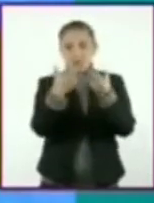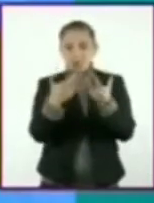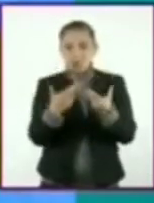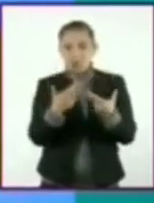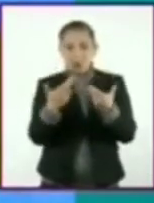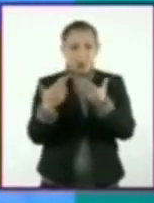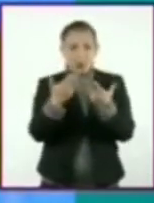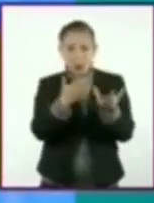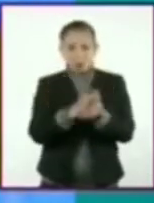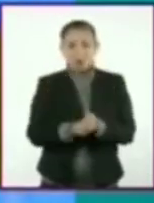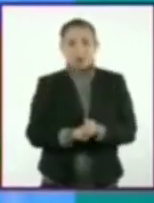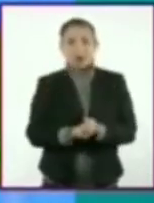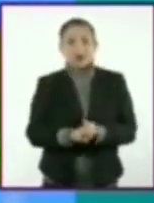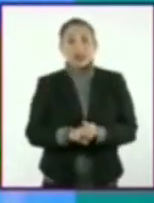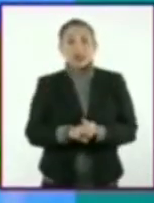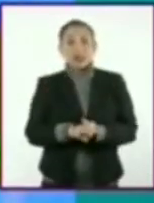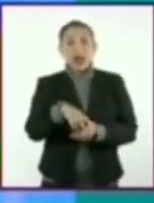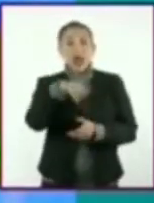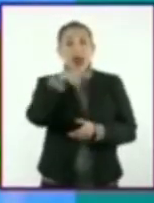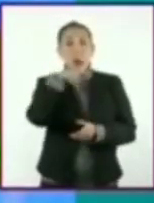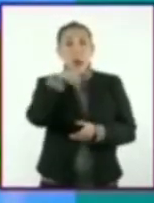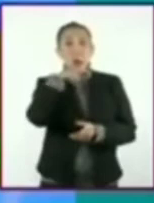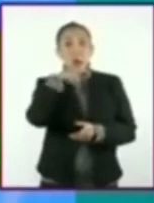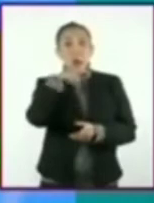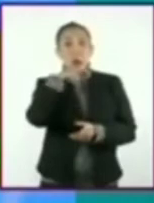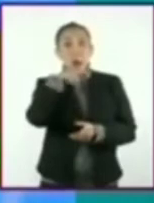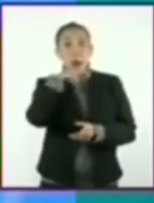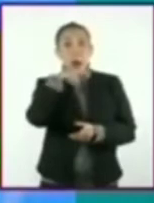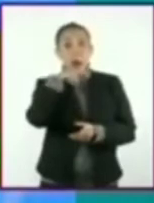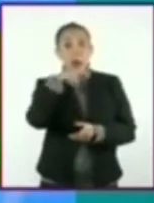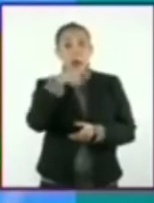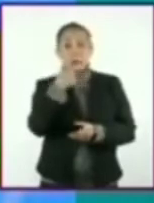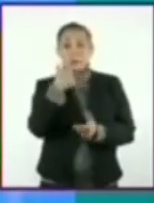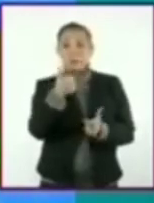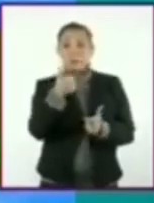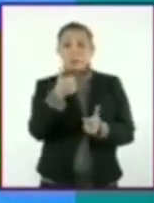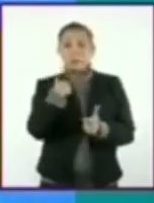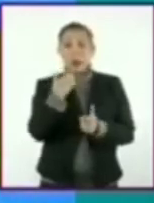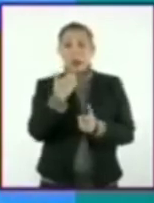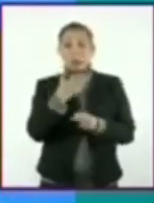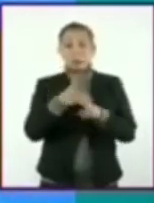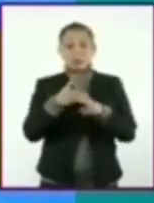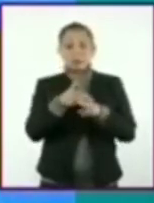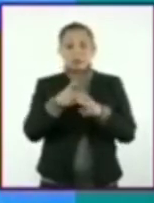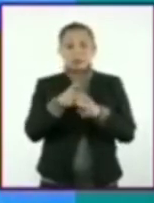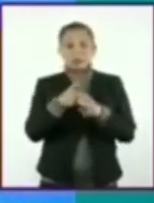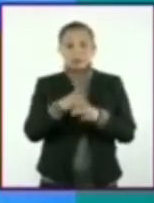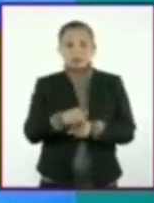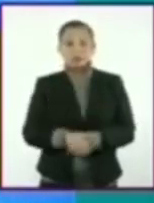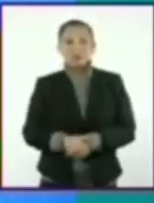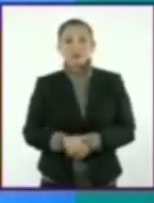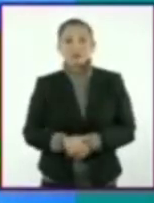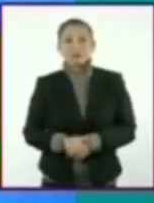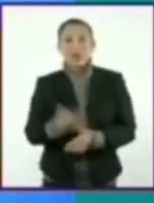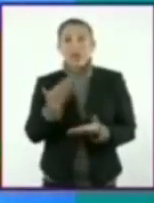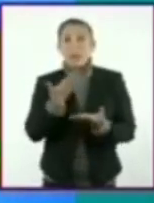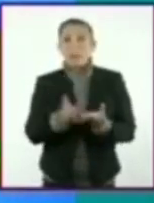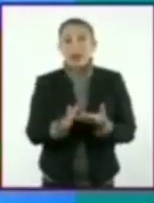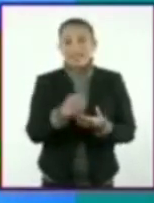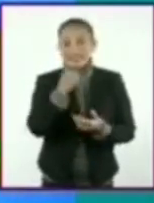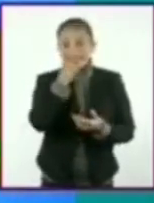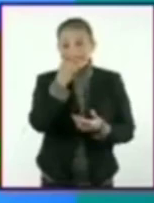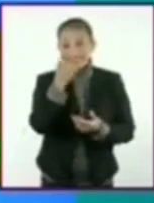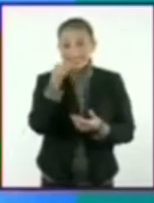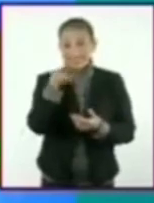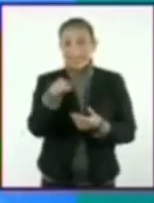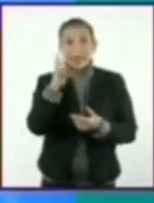de trabajar este aguacate que está buenísimo. Déjenme sacar aquí un cuchillito. Y aparte de lo que